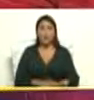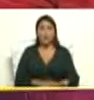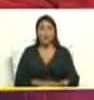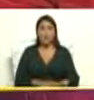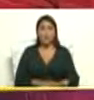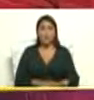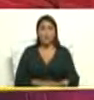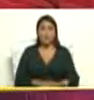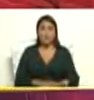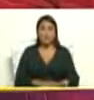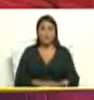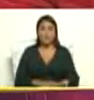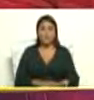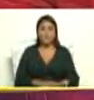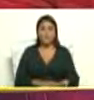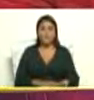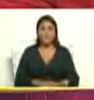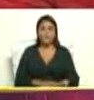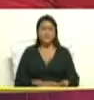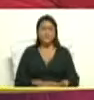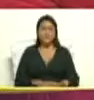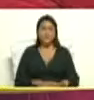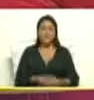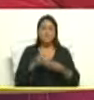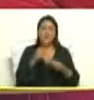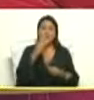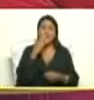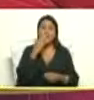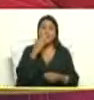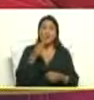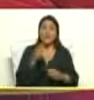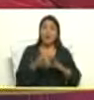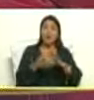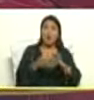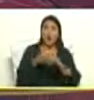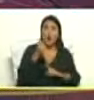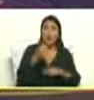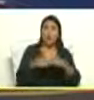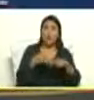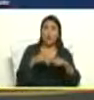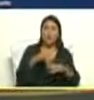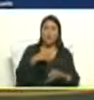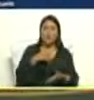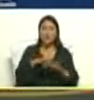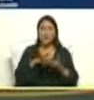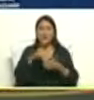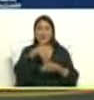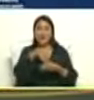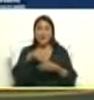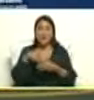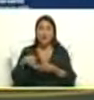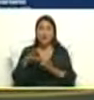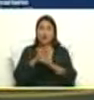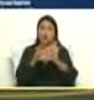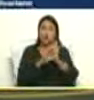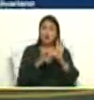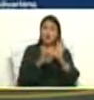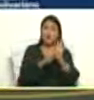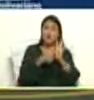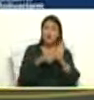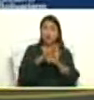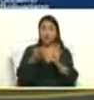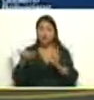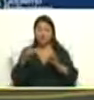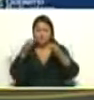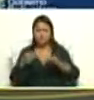y busquemos una Revolución pacífica electoral constitucional Constituyente y